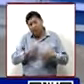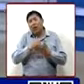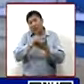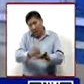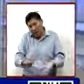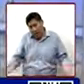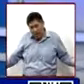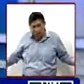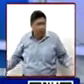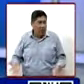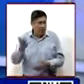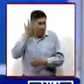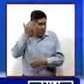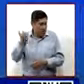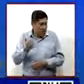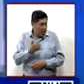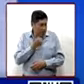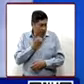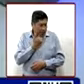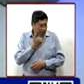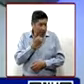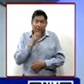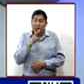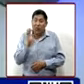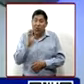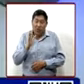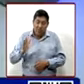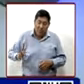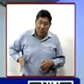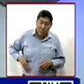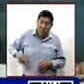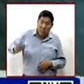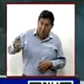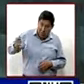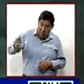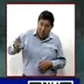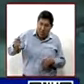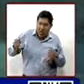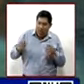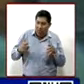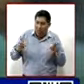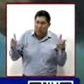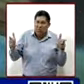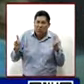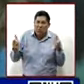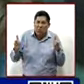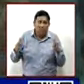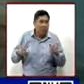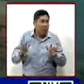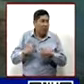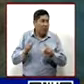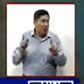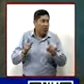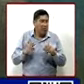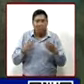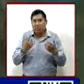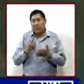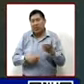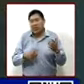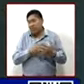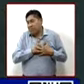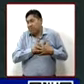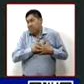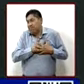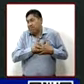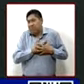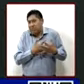pueda ayudar, ¿sabes? Sí, sí. Porque, bueno, están 200 perritos en un ambiente que les ha quedado chico, ¿no es cierto? Pero qué corazón más